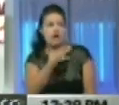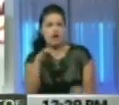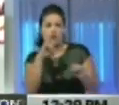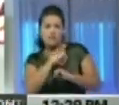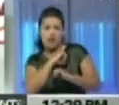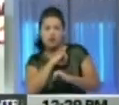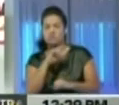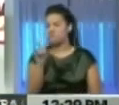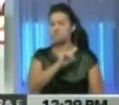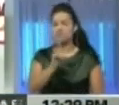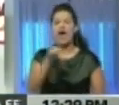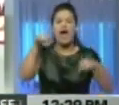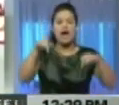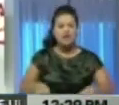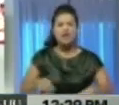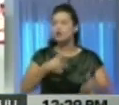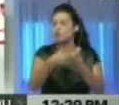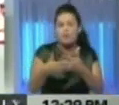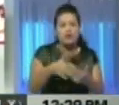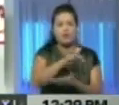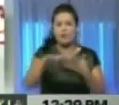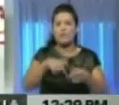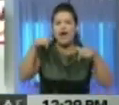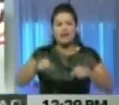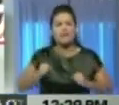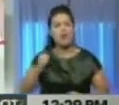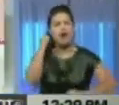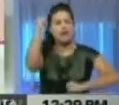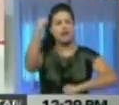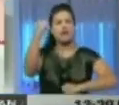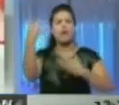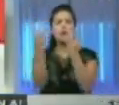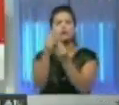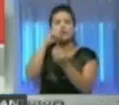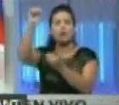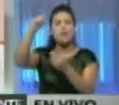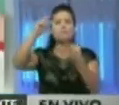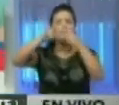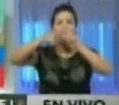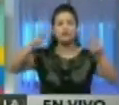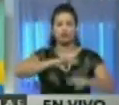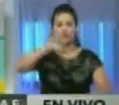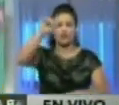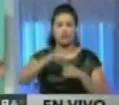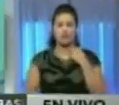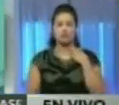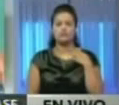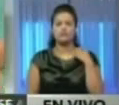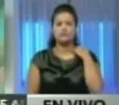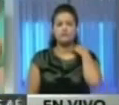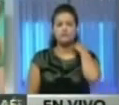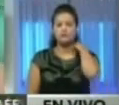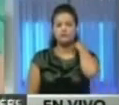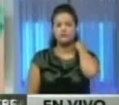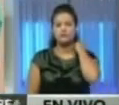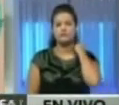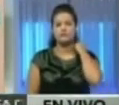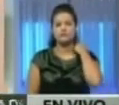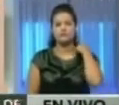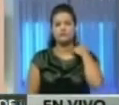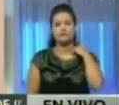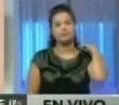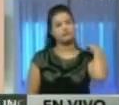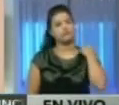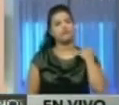triunfará con Nicolás, con la paz y con el socialismo. Muchas gracias. Bien, eran palabras de Freddy Bernal, el